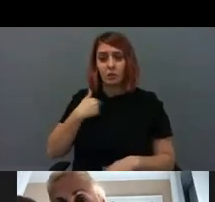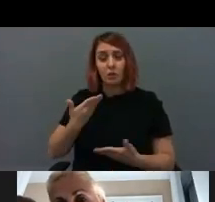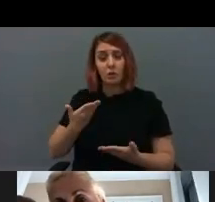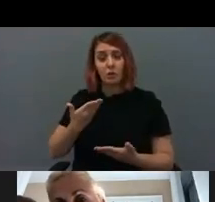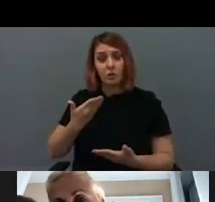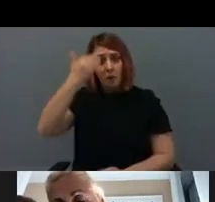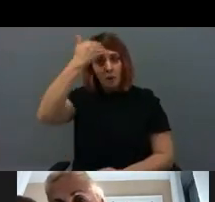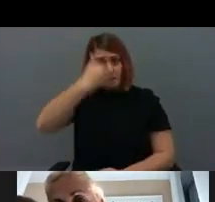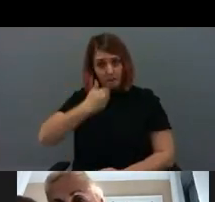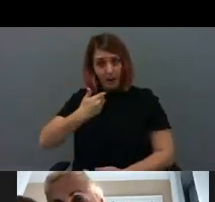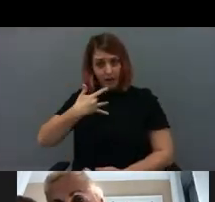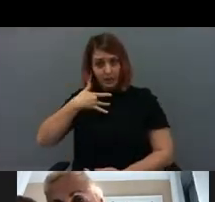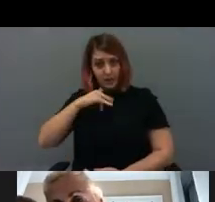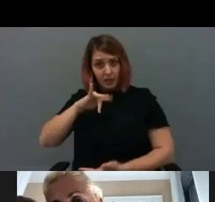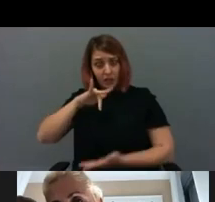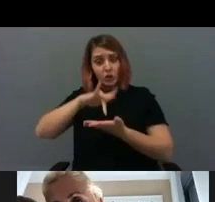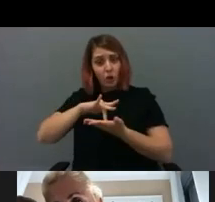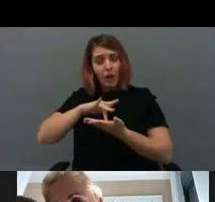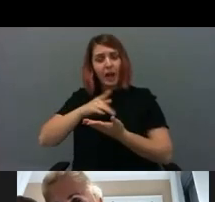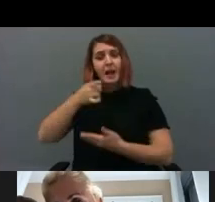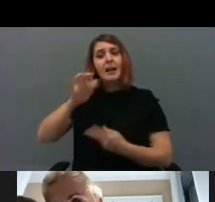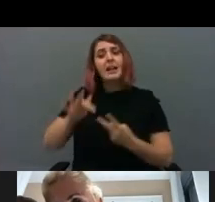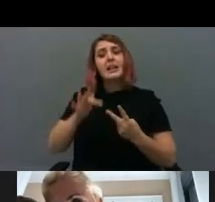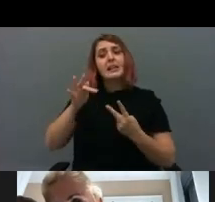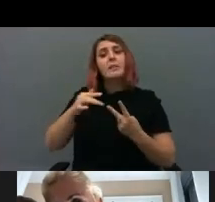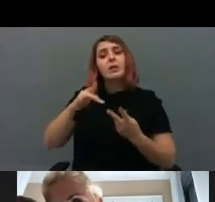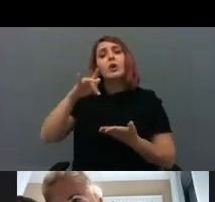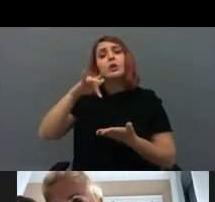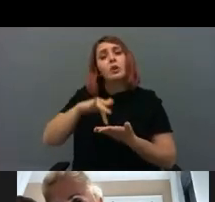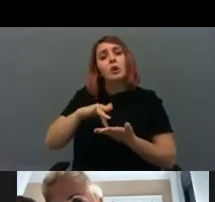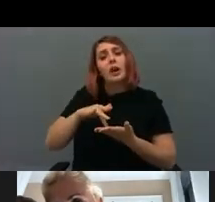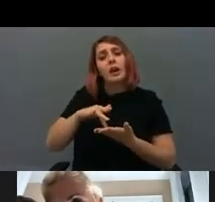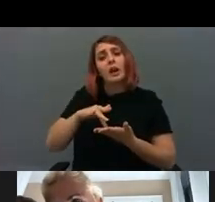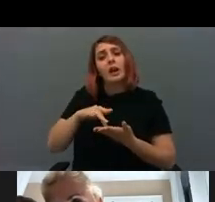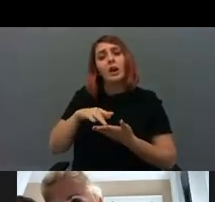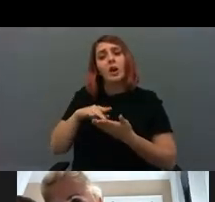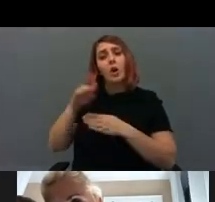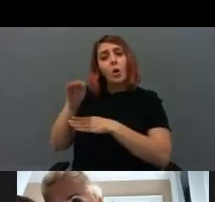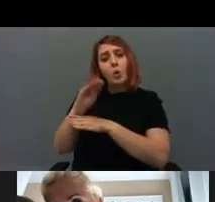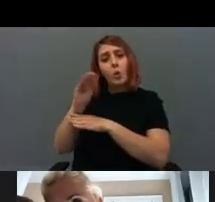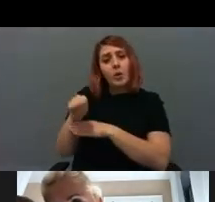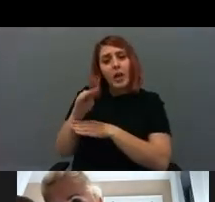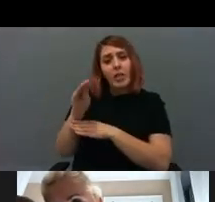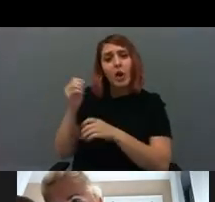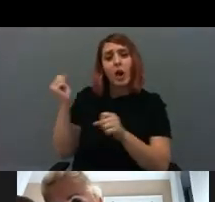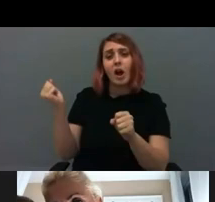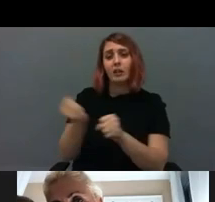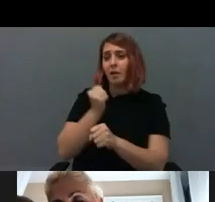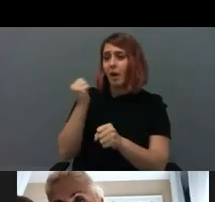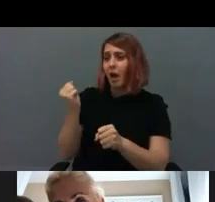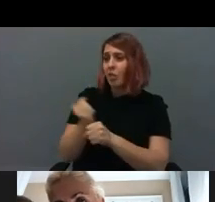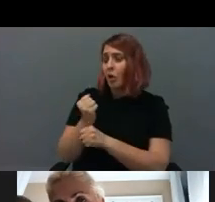parálisis cerebral, también he sido cuidadora, trabajadora,